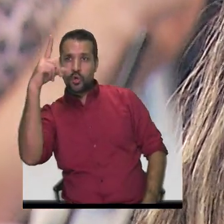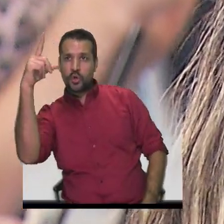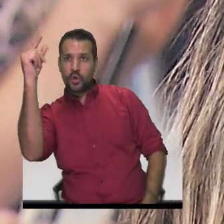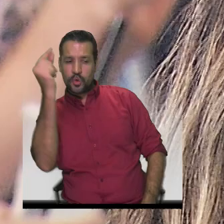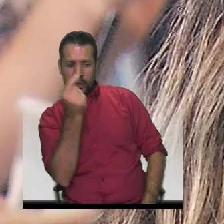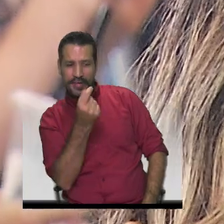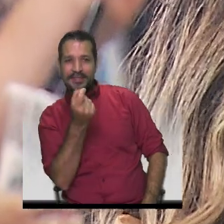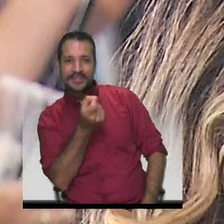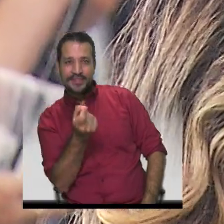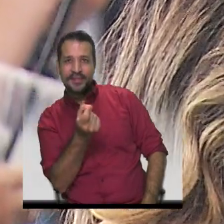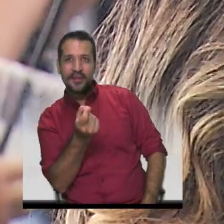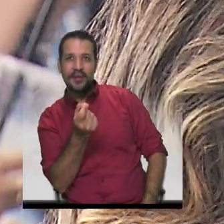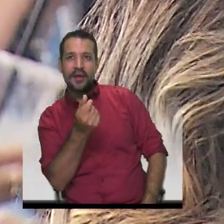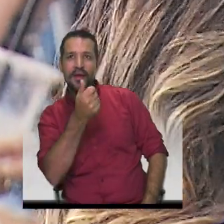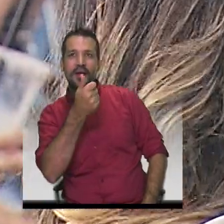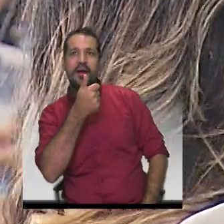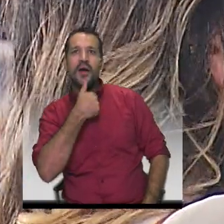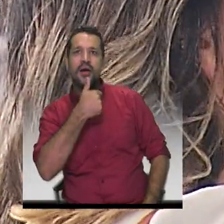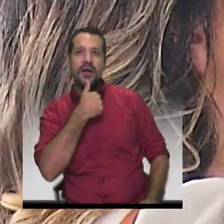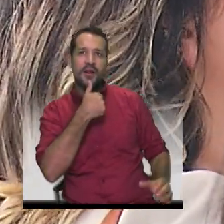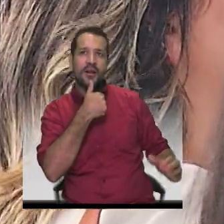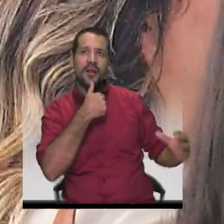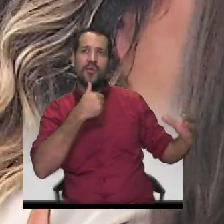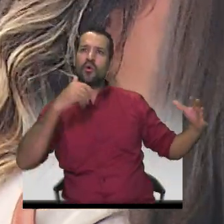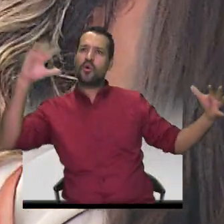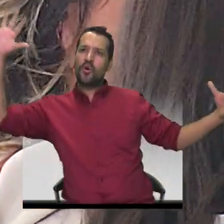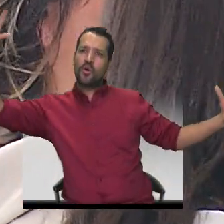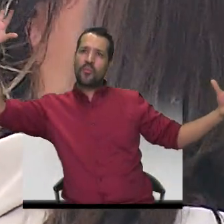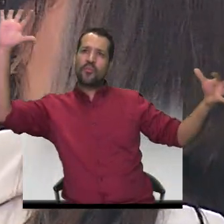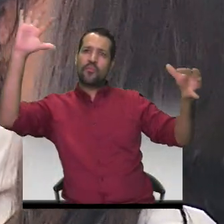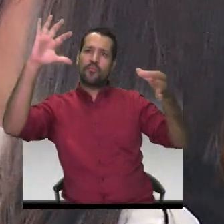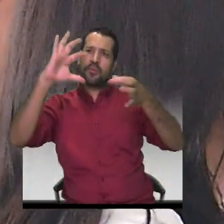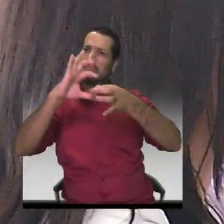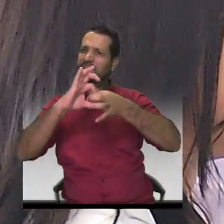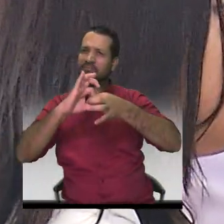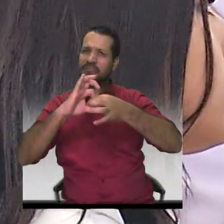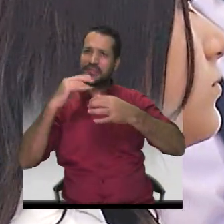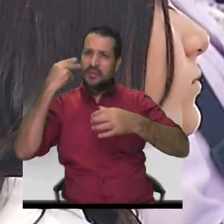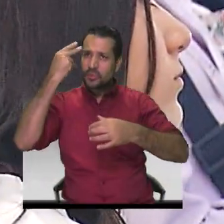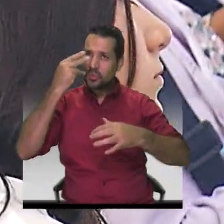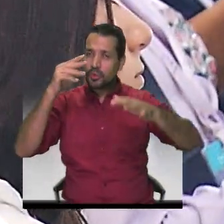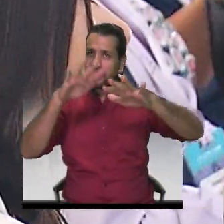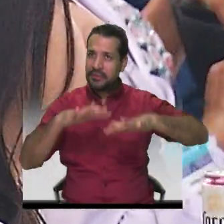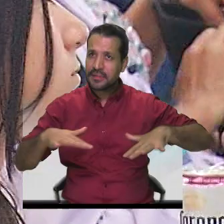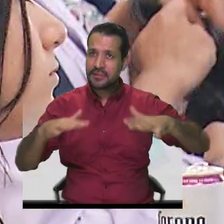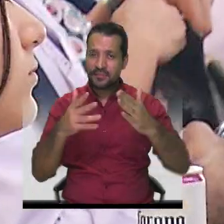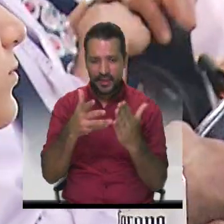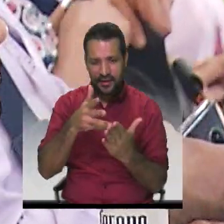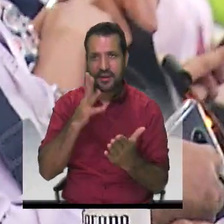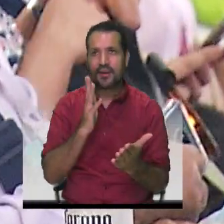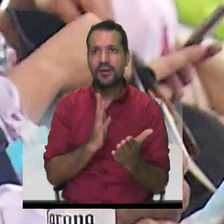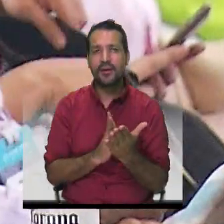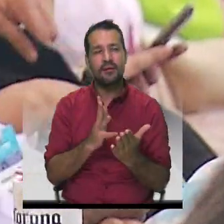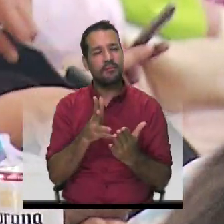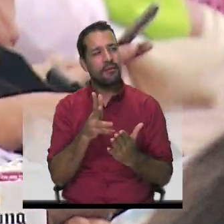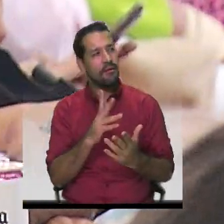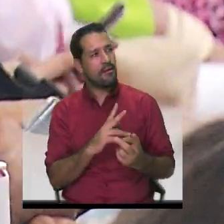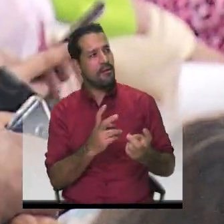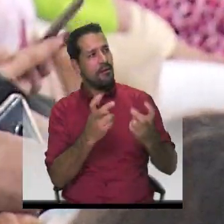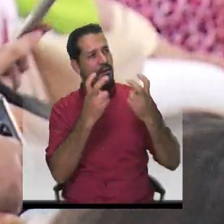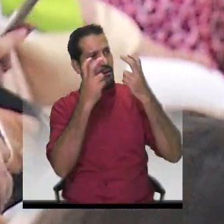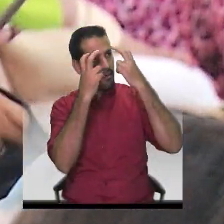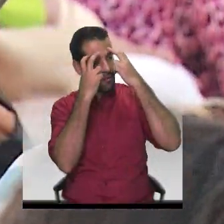¿Y qué nos quiere decir eso? ¿Y qué riqueza se puede construir alrededor de eso si empezamos a comprender ese paisaje como